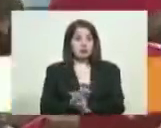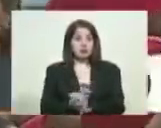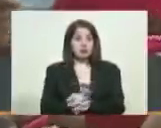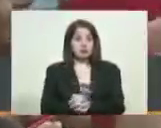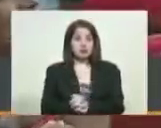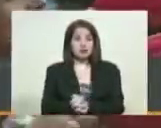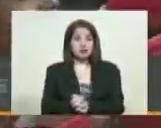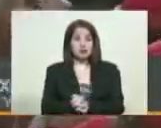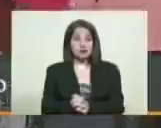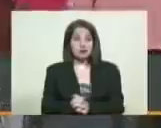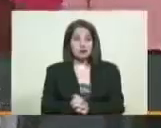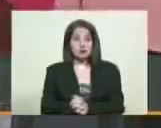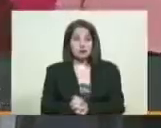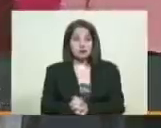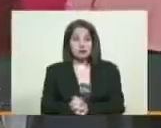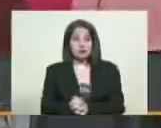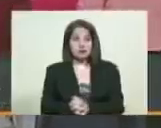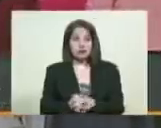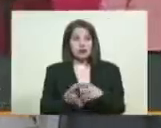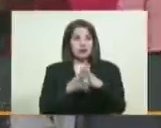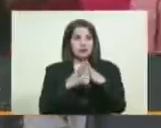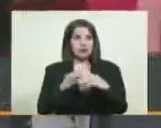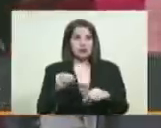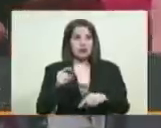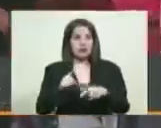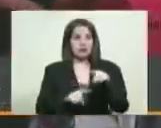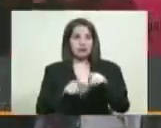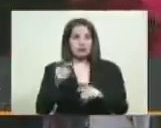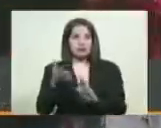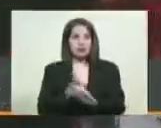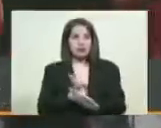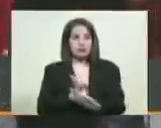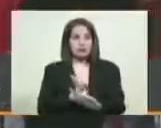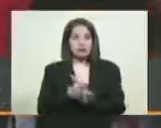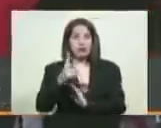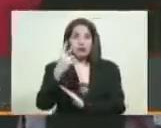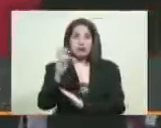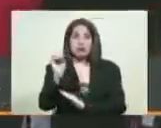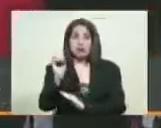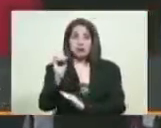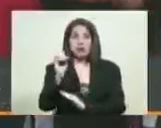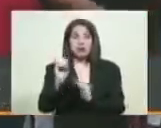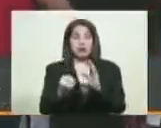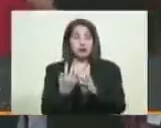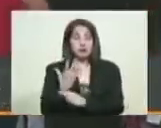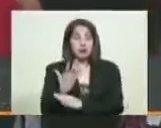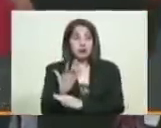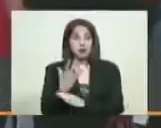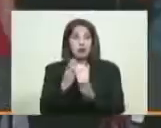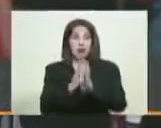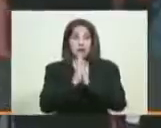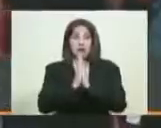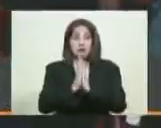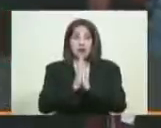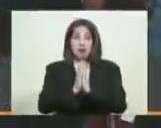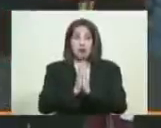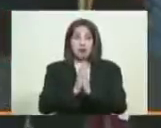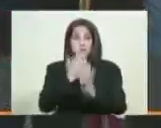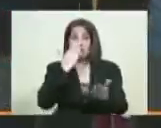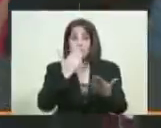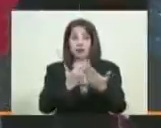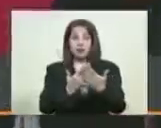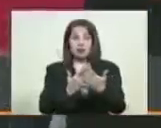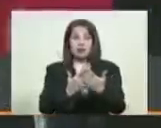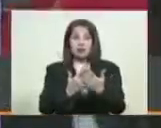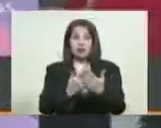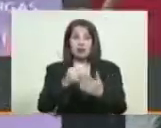Estado Vargas y de todos los estados del país, el 20 de mayo. Por favor, den un paso al frente a los candidatos